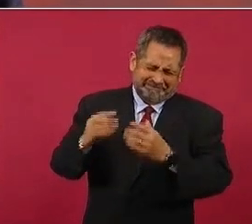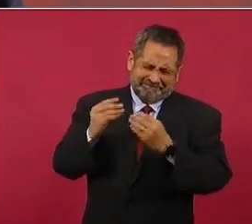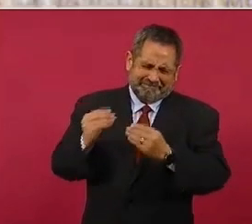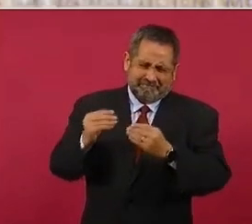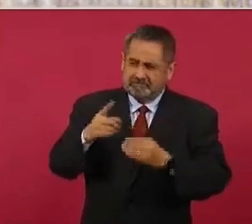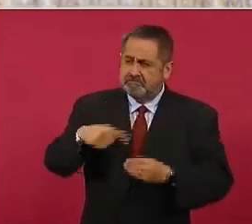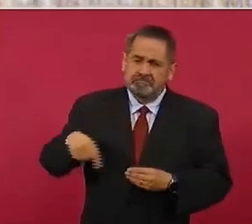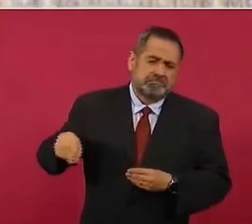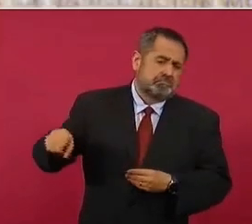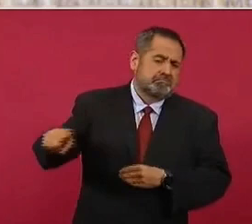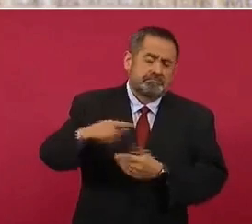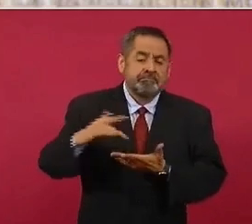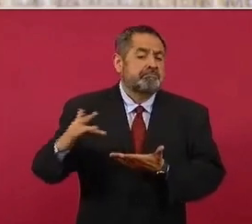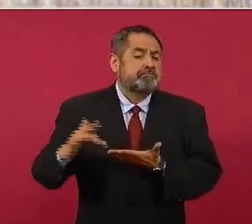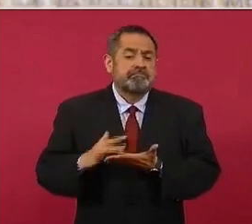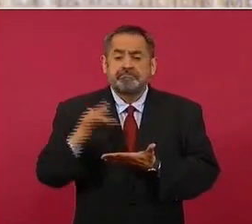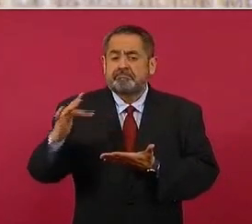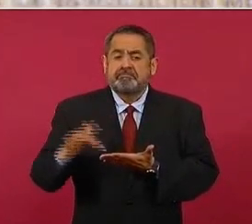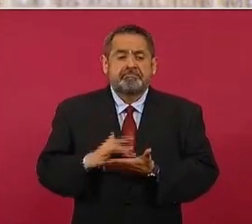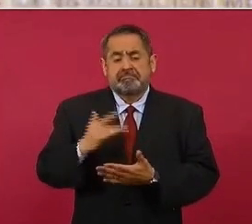que nos apoya,